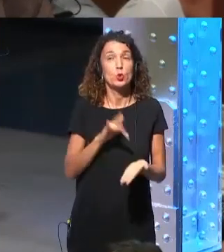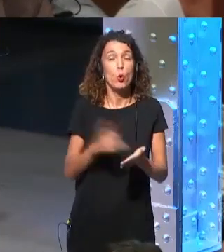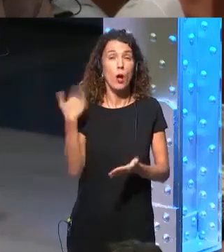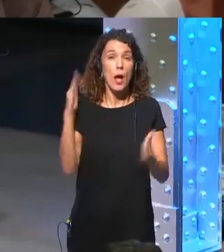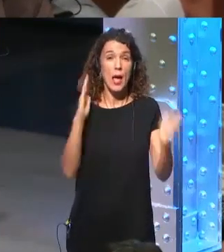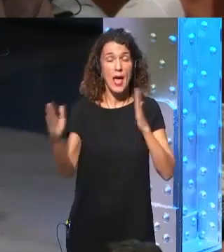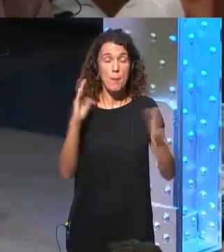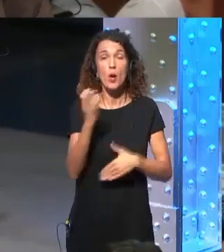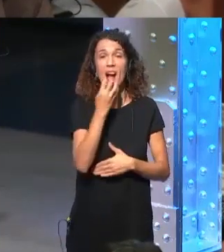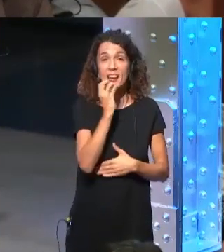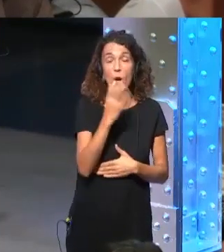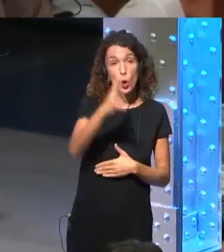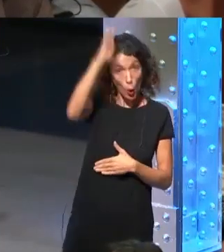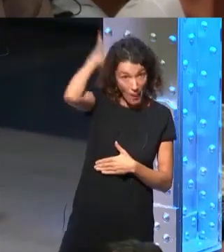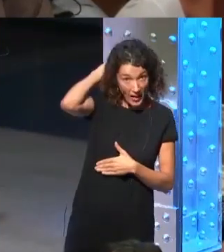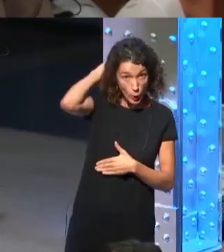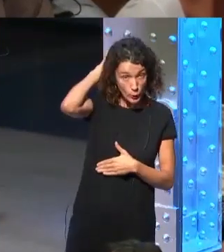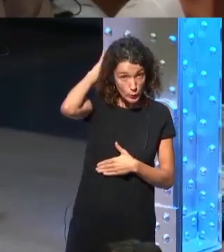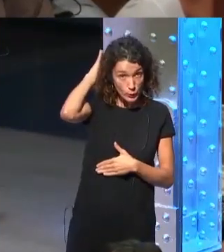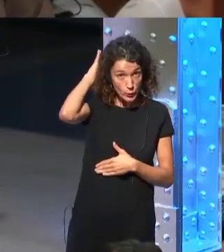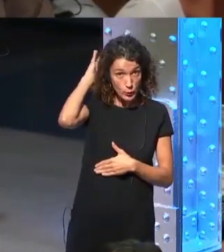Durante la época de los griegos y los romanos,